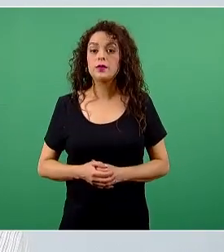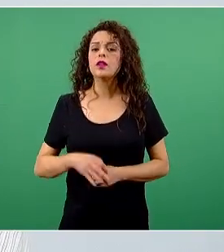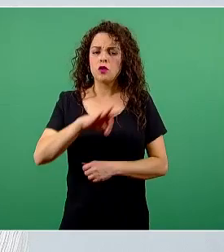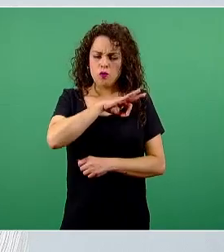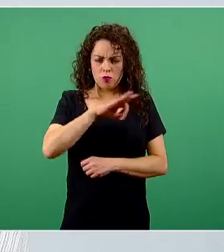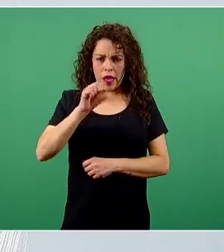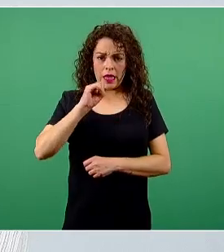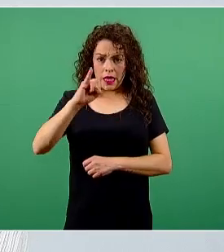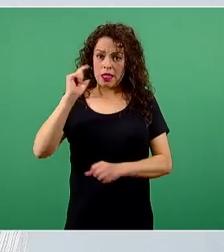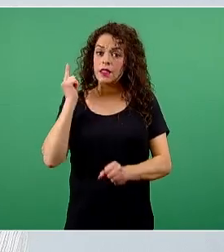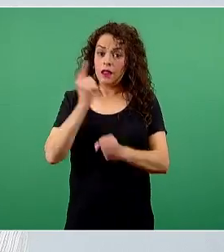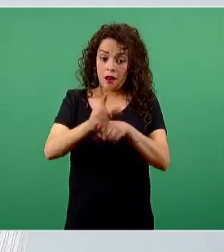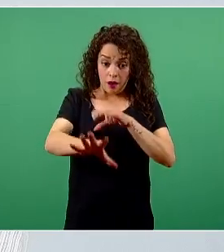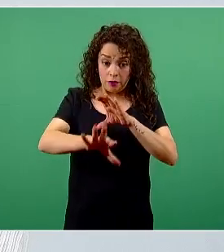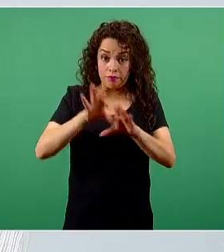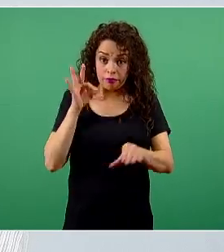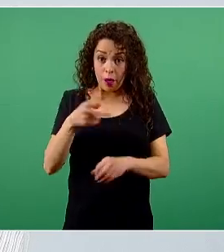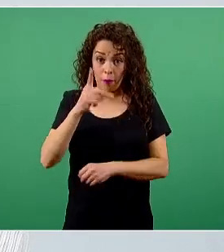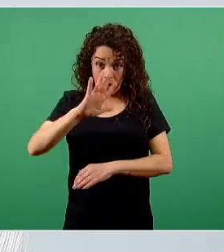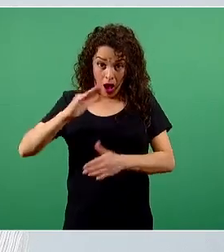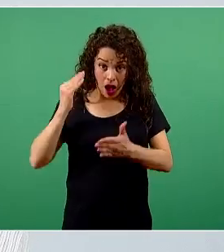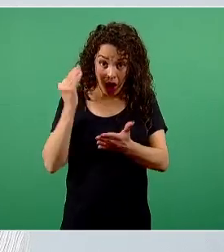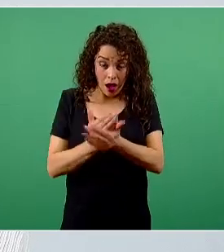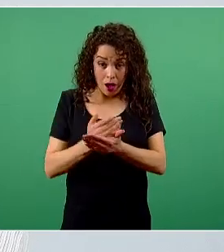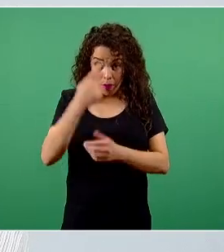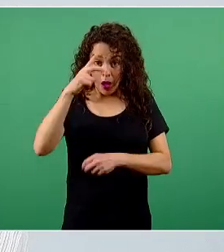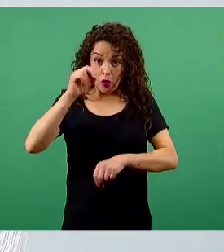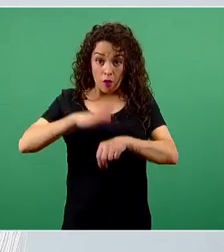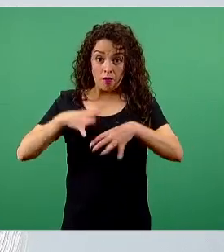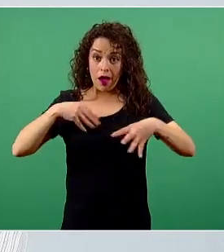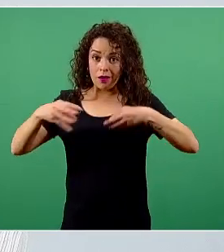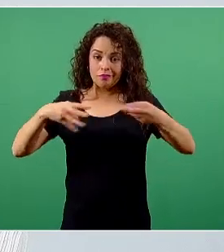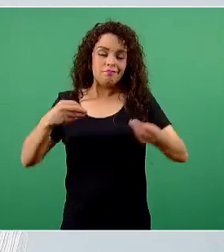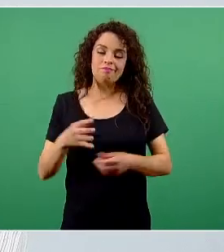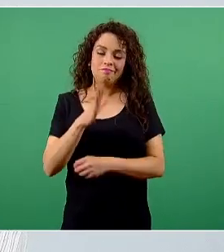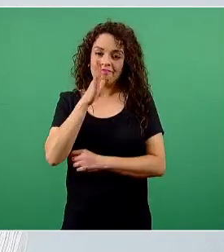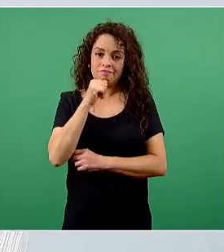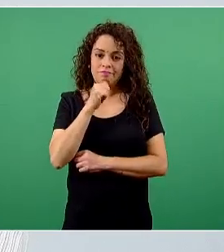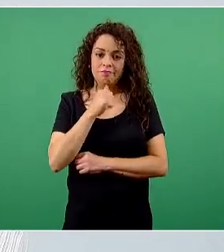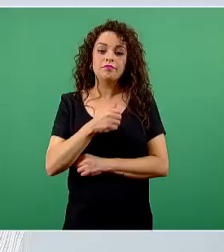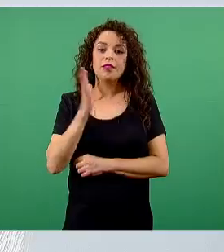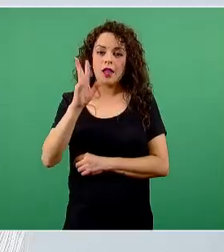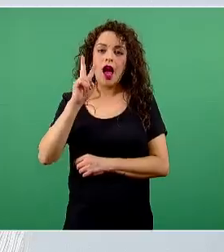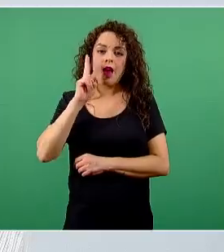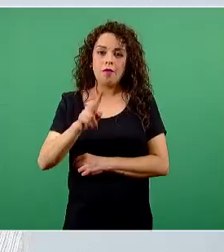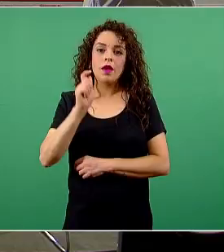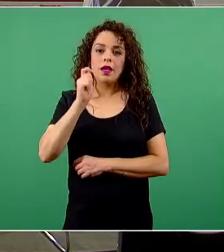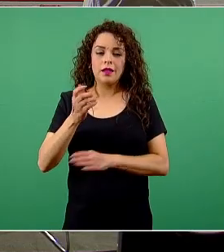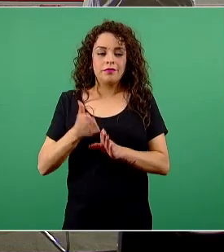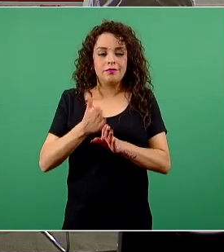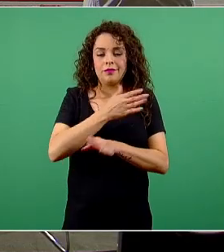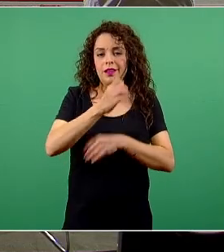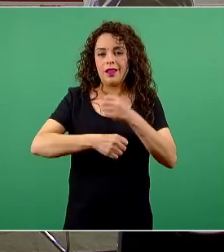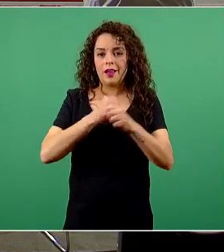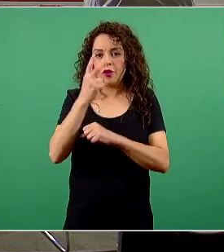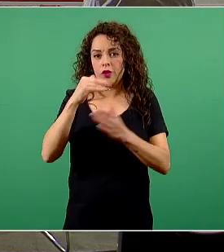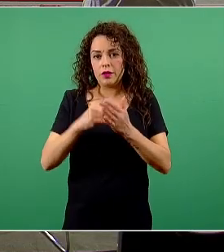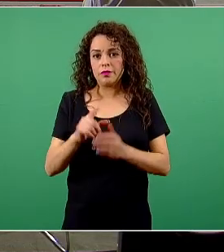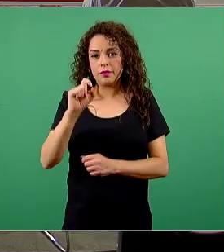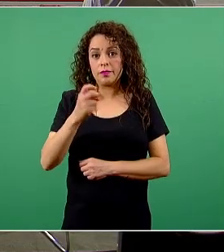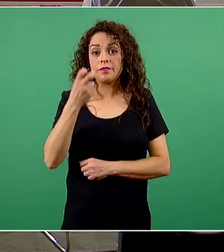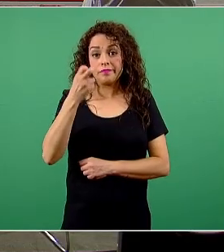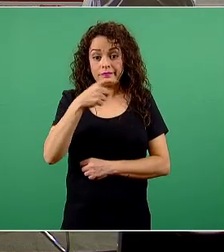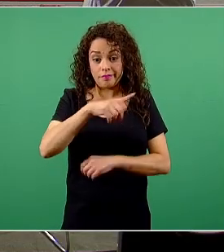necesariamente en su momento va a pararla, como lo hemos visto en el transcurso de todo el año pasado. Tarde que temprano estas variantes empiezan a